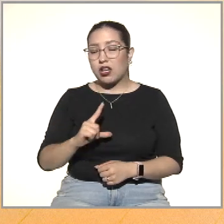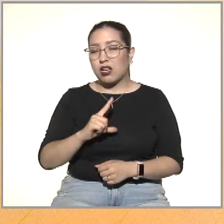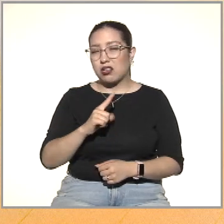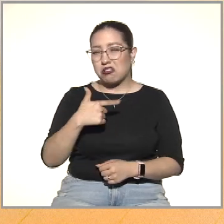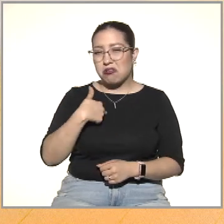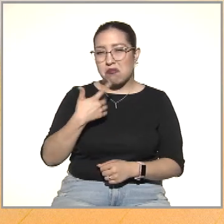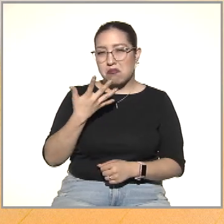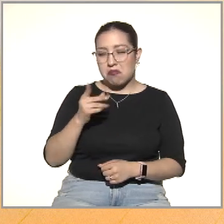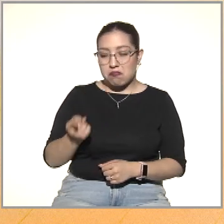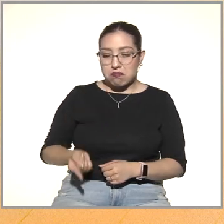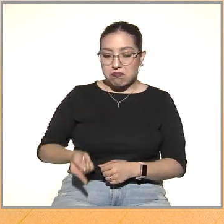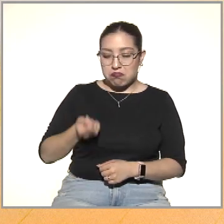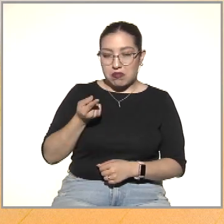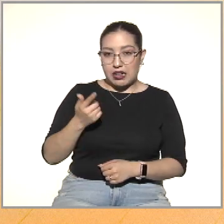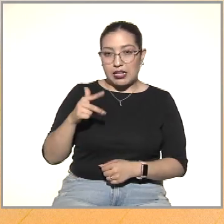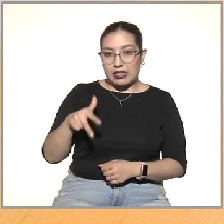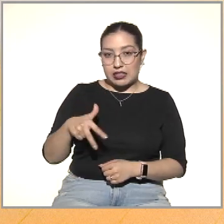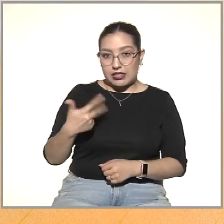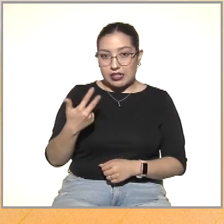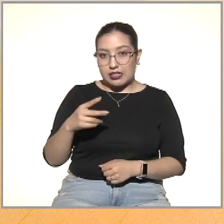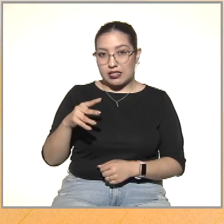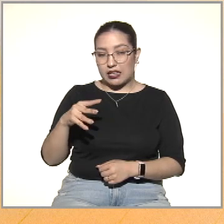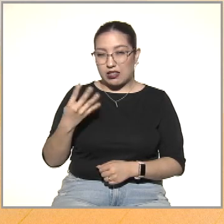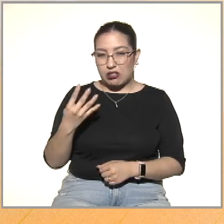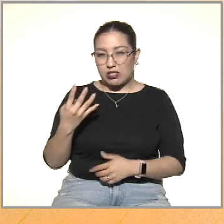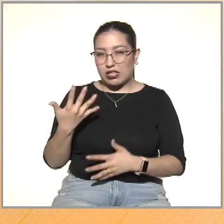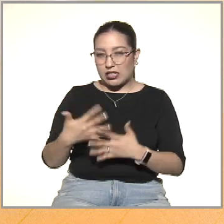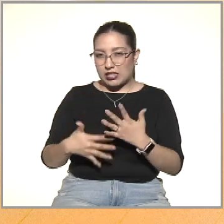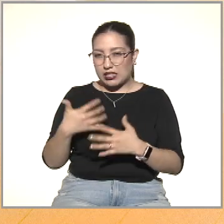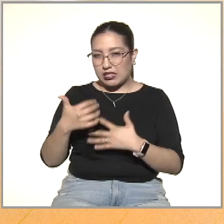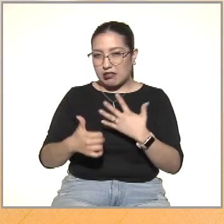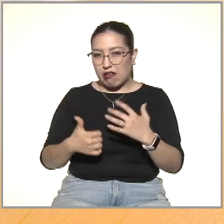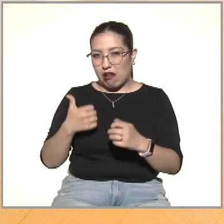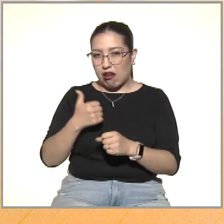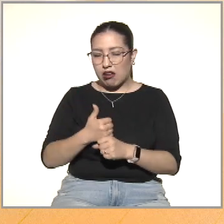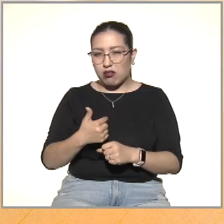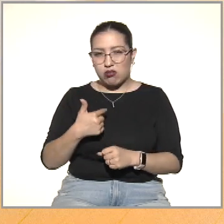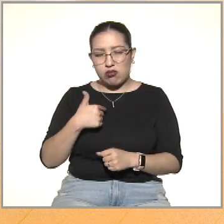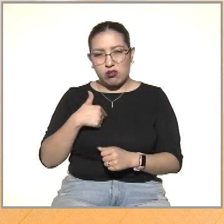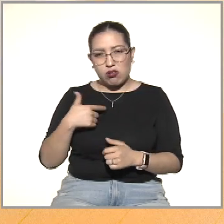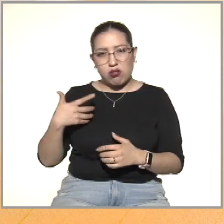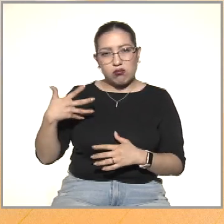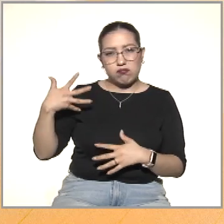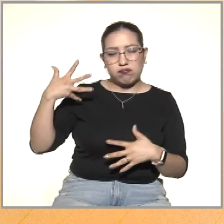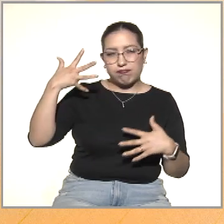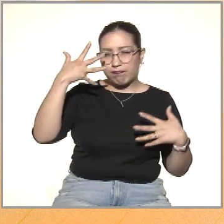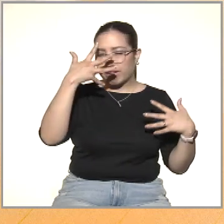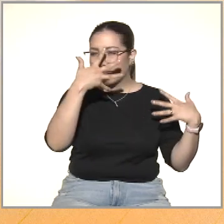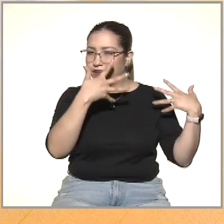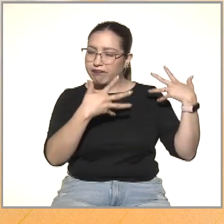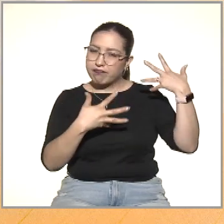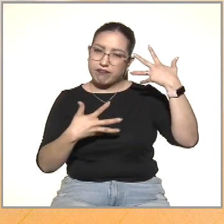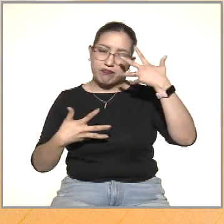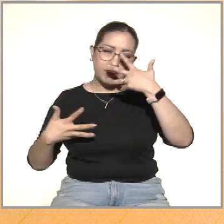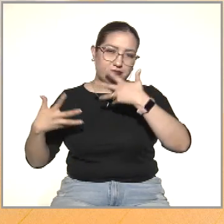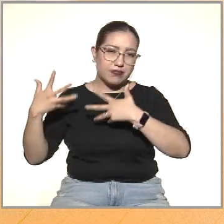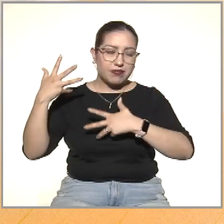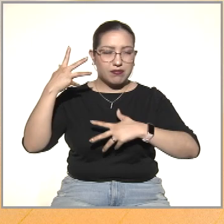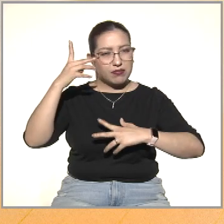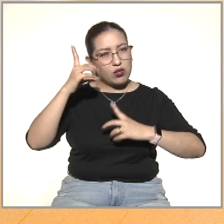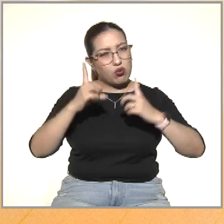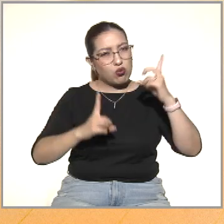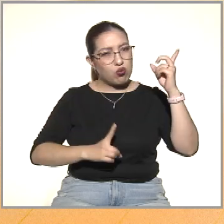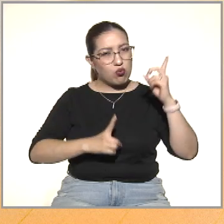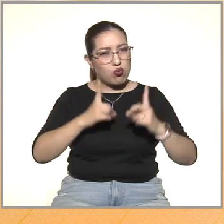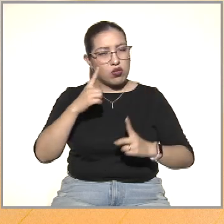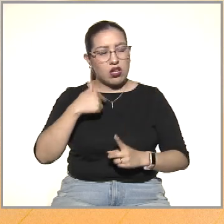14, 15 años, entro en una confusión de definición de género, de decir qué